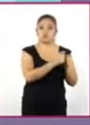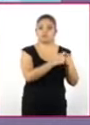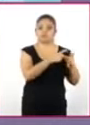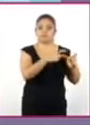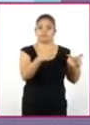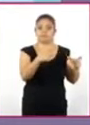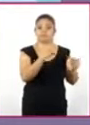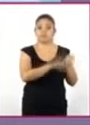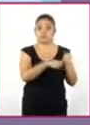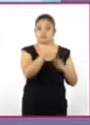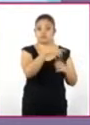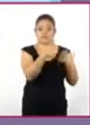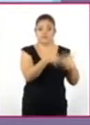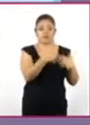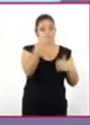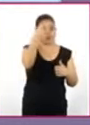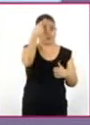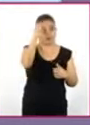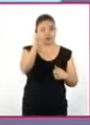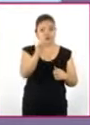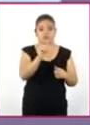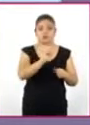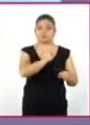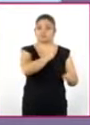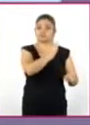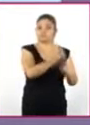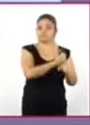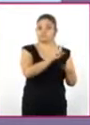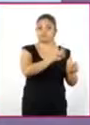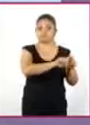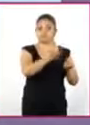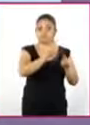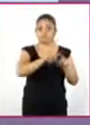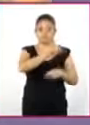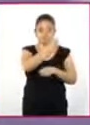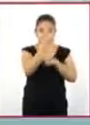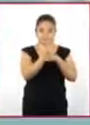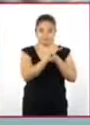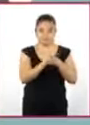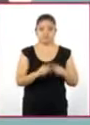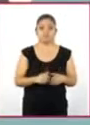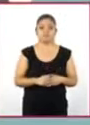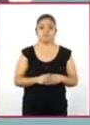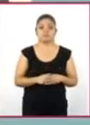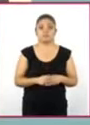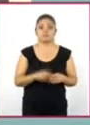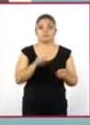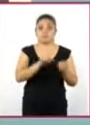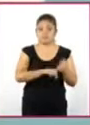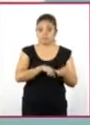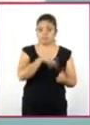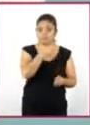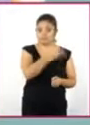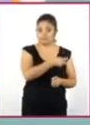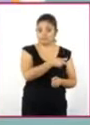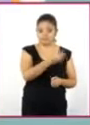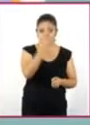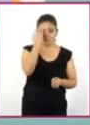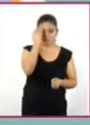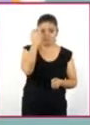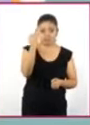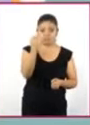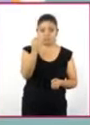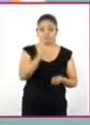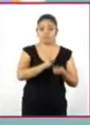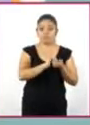compañías industriales y financieras se establecieron en diversos países. Bajo estas circunstancias, al iniciar el